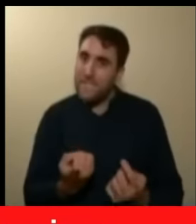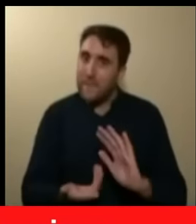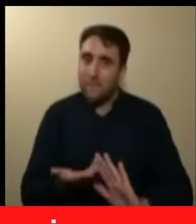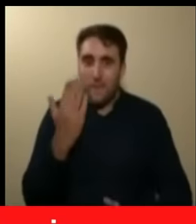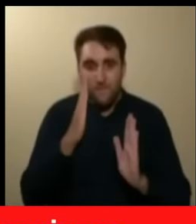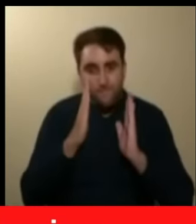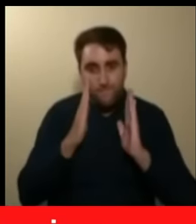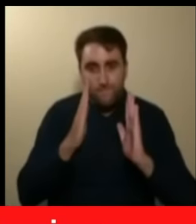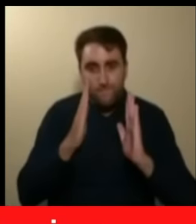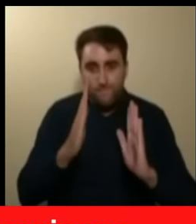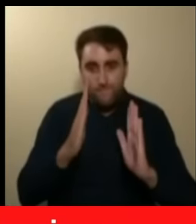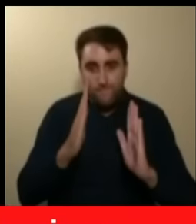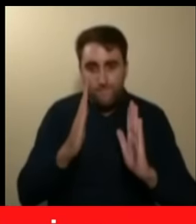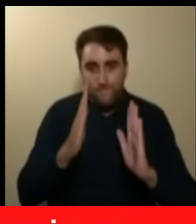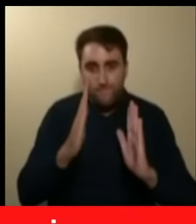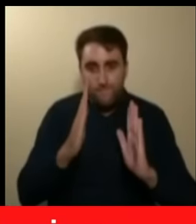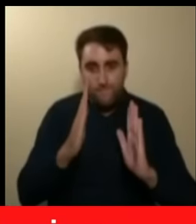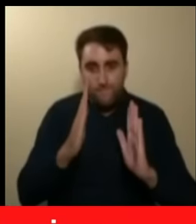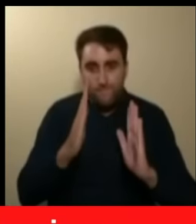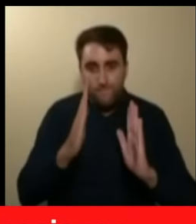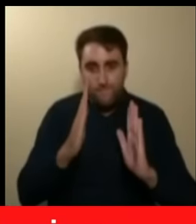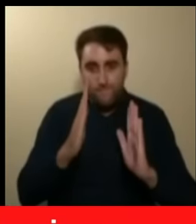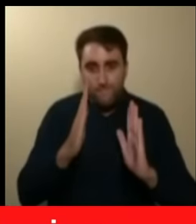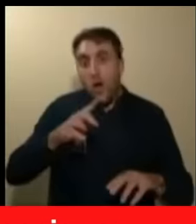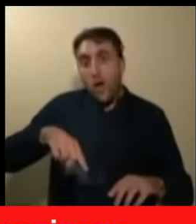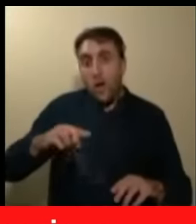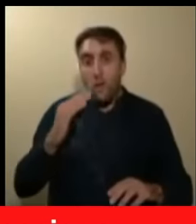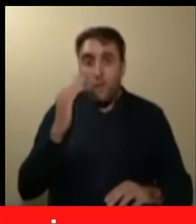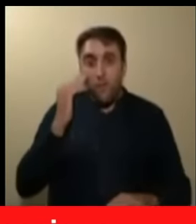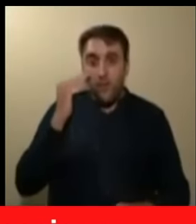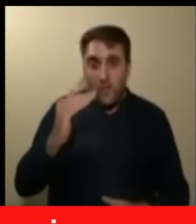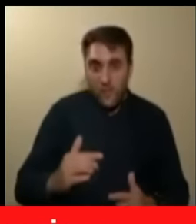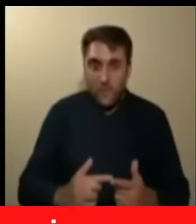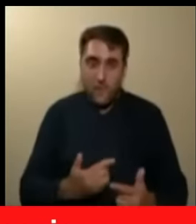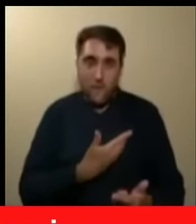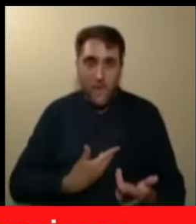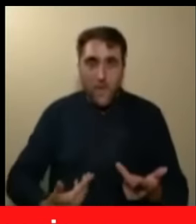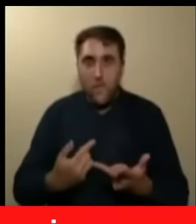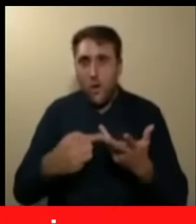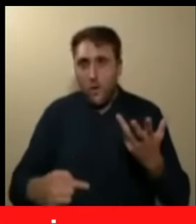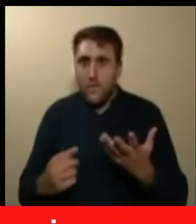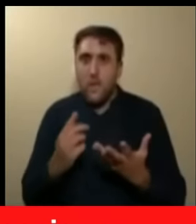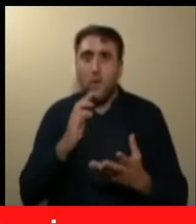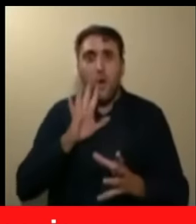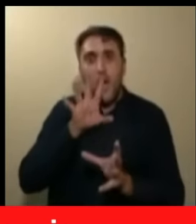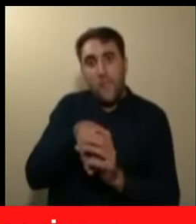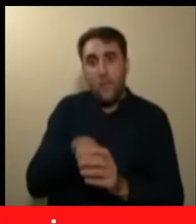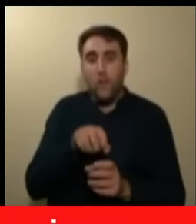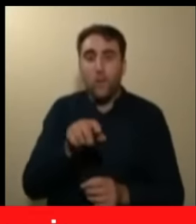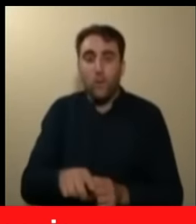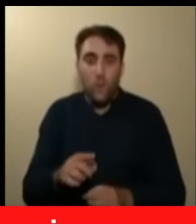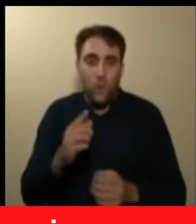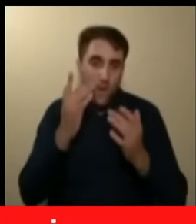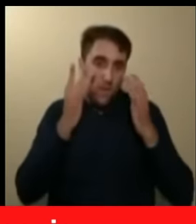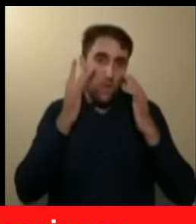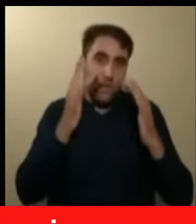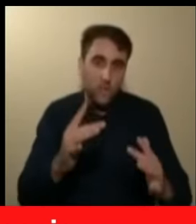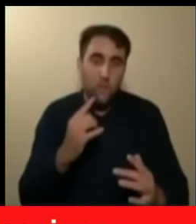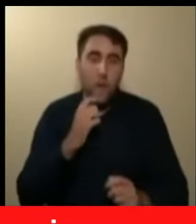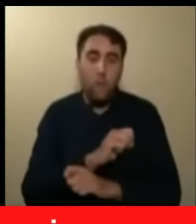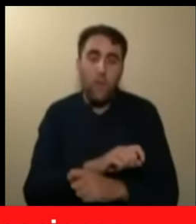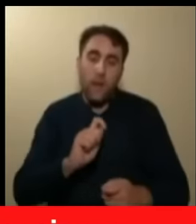ese sentido esperamos contar con el apoyo de docentes y de todos los actores que están vinculados a la educación para llevar adelante